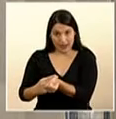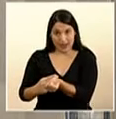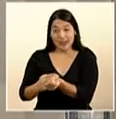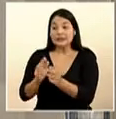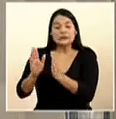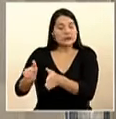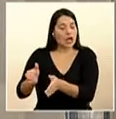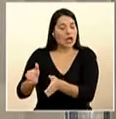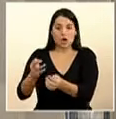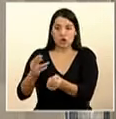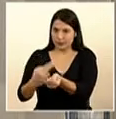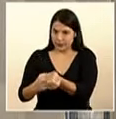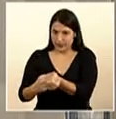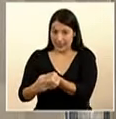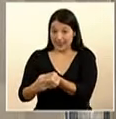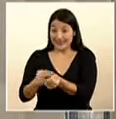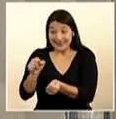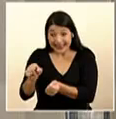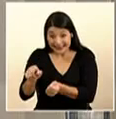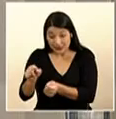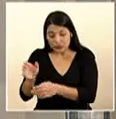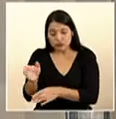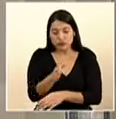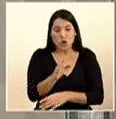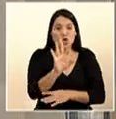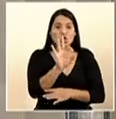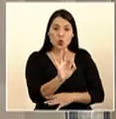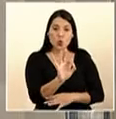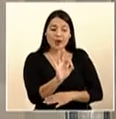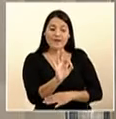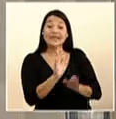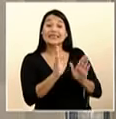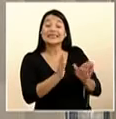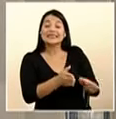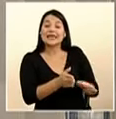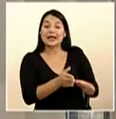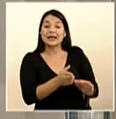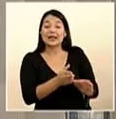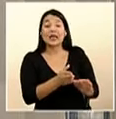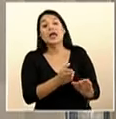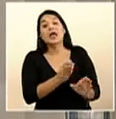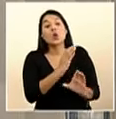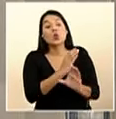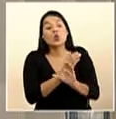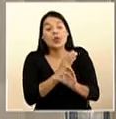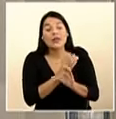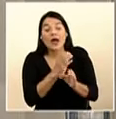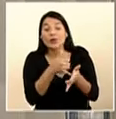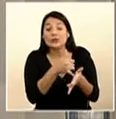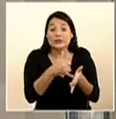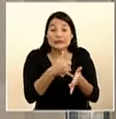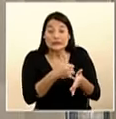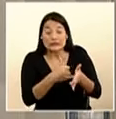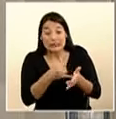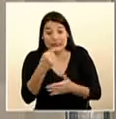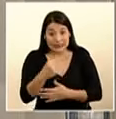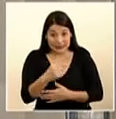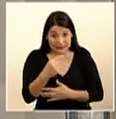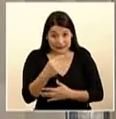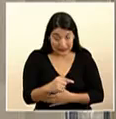hospitalización 9 de ellas están en una unidad de cuidados intensivos